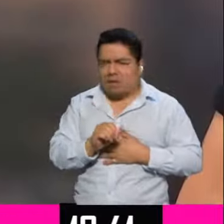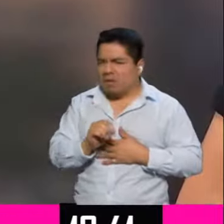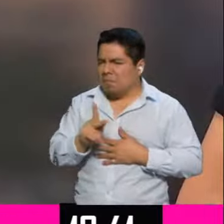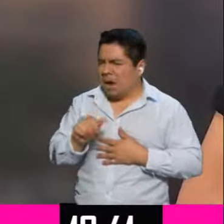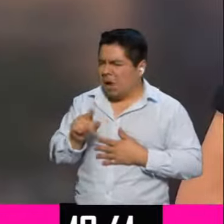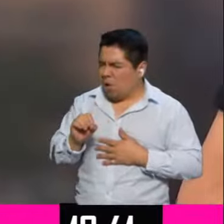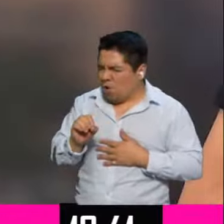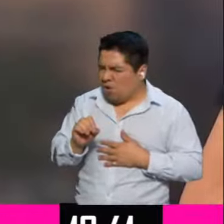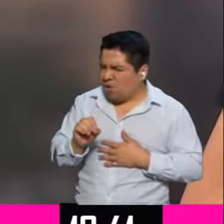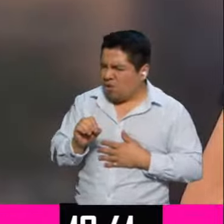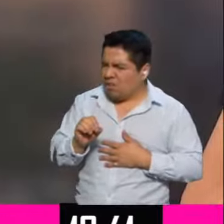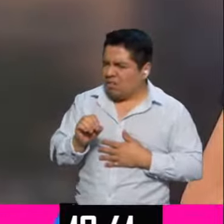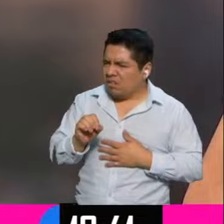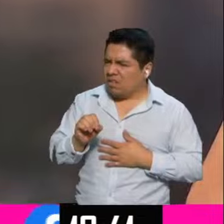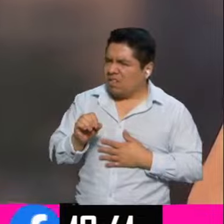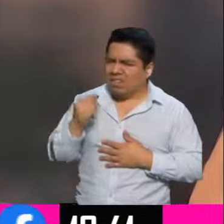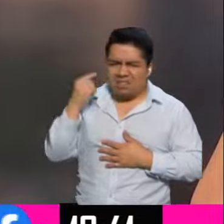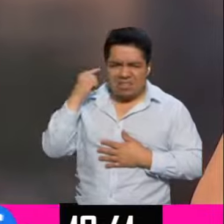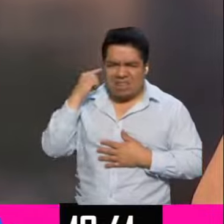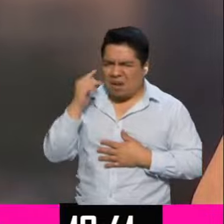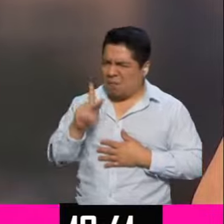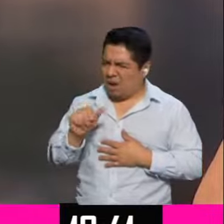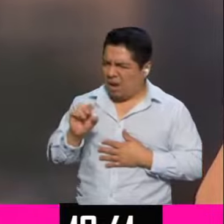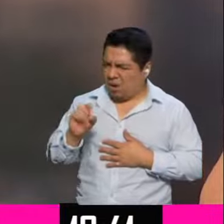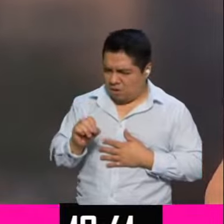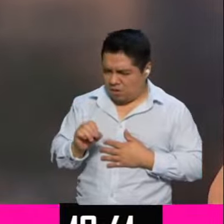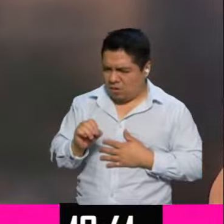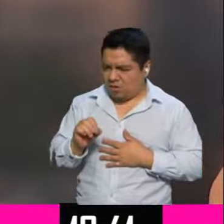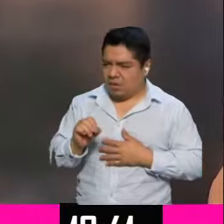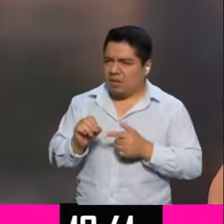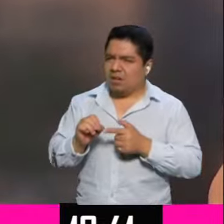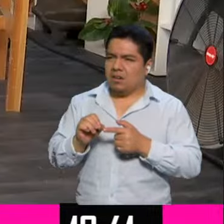Paolo? ¿Quién es Paolo?